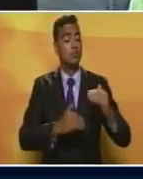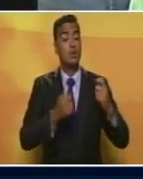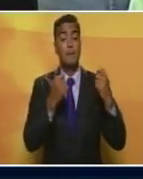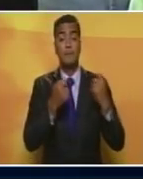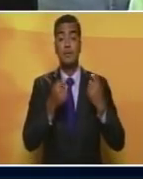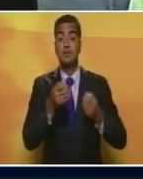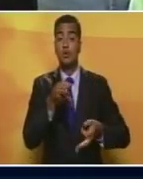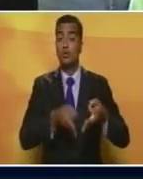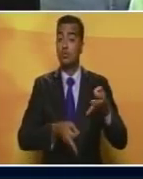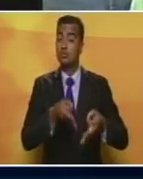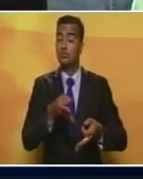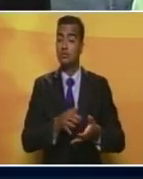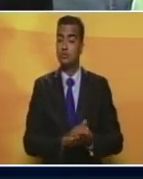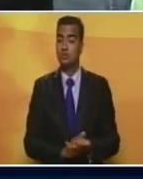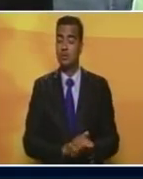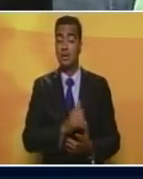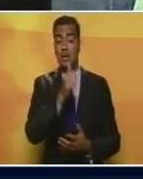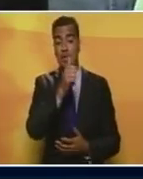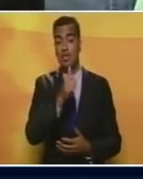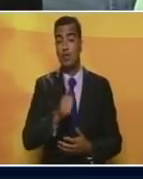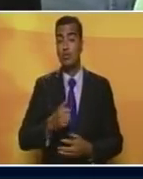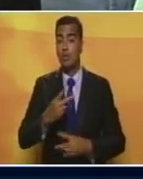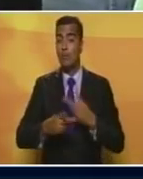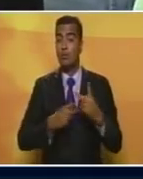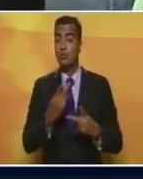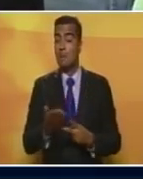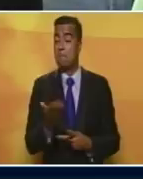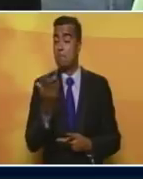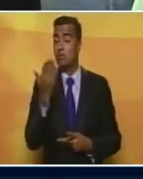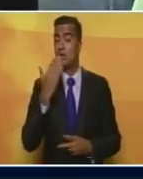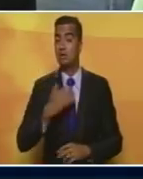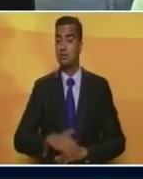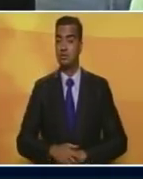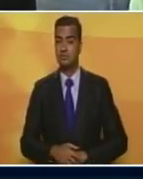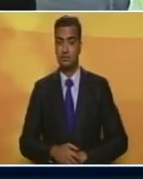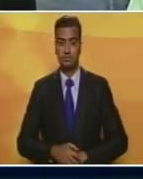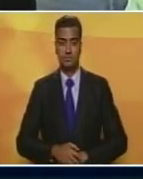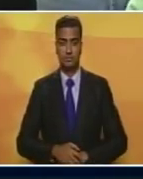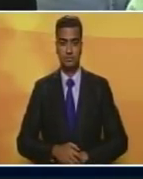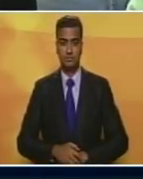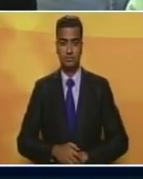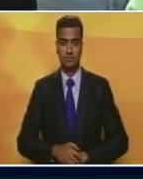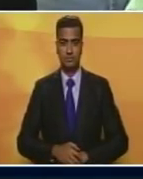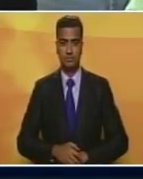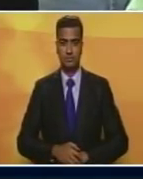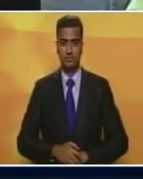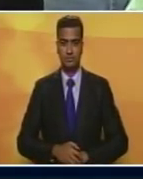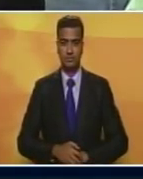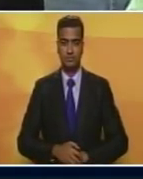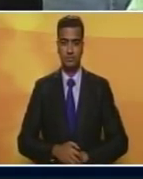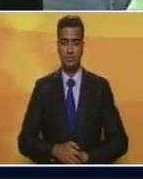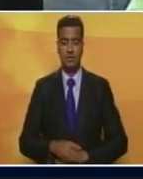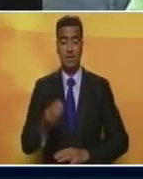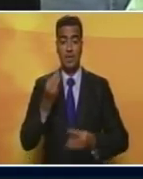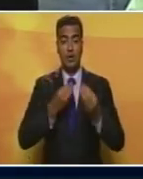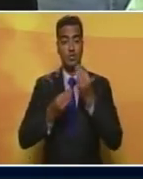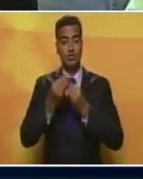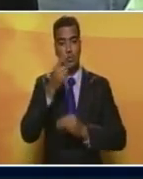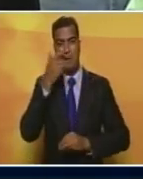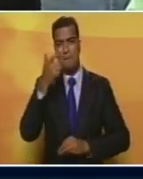queremos proponer o exhortar a nuestro alto mando de la